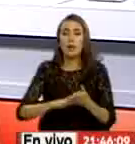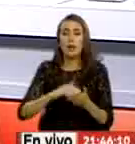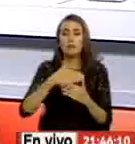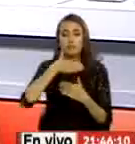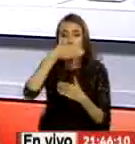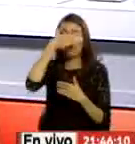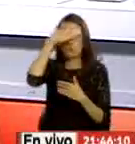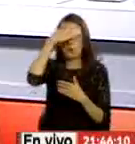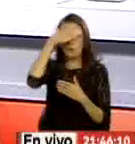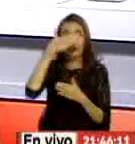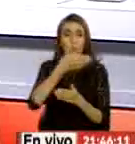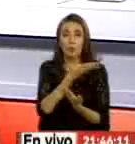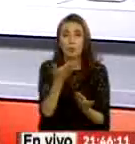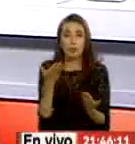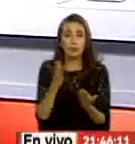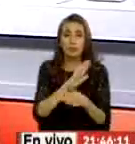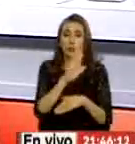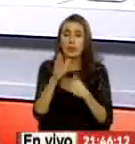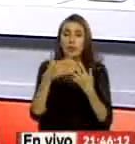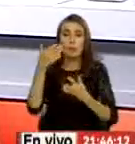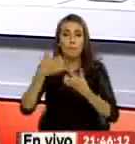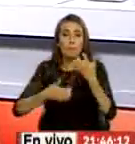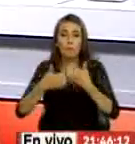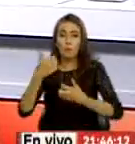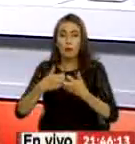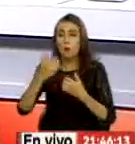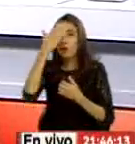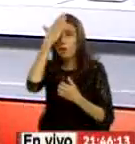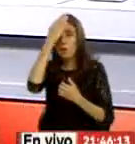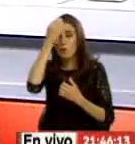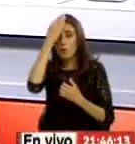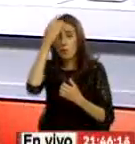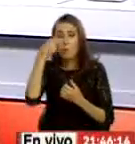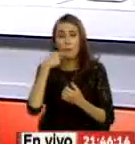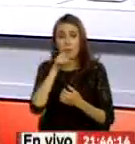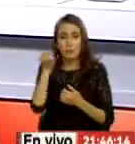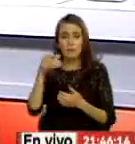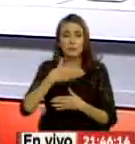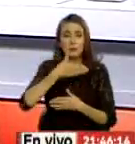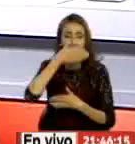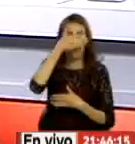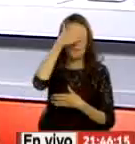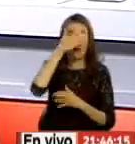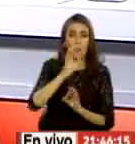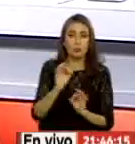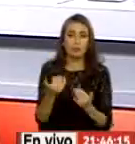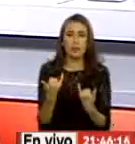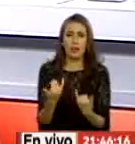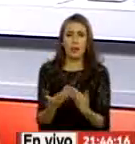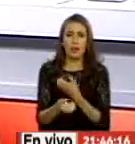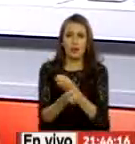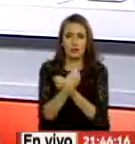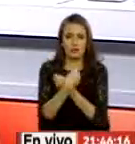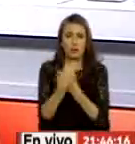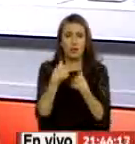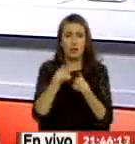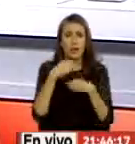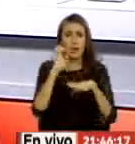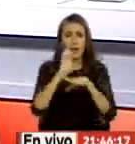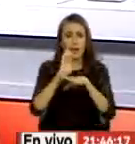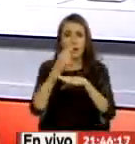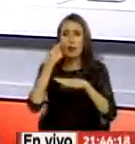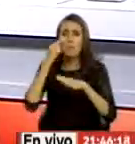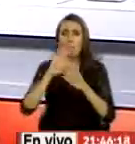vergüenza las consecuencias penales que tiene el vicepresidente. ¿Usted considera que esto nos ha afectado como imagen hacia el